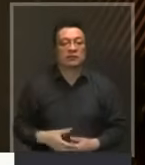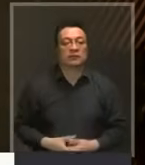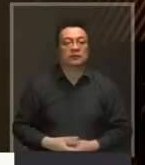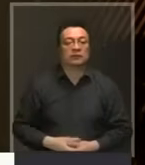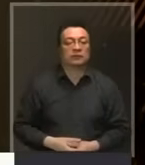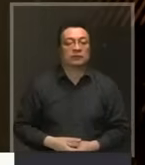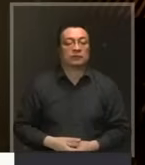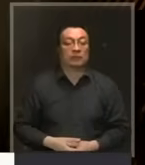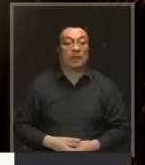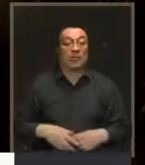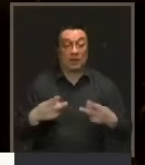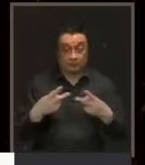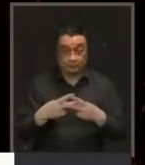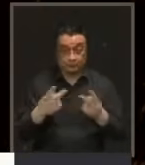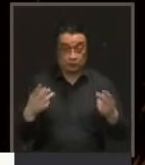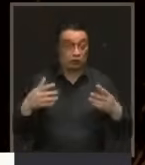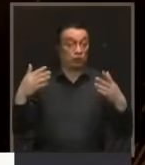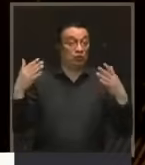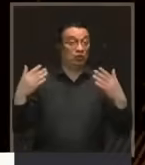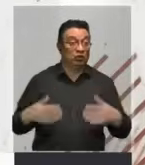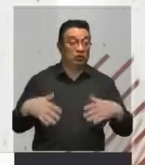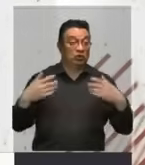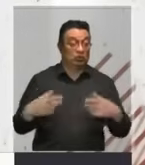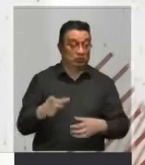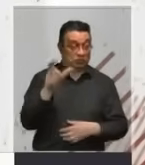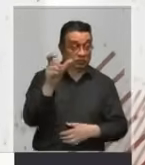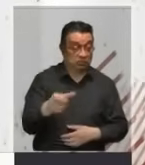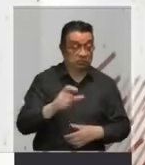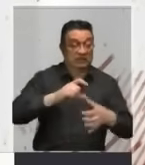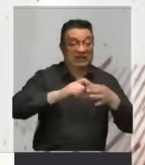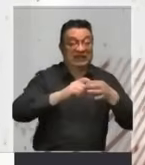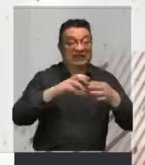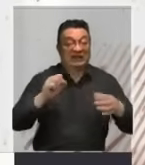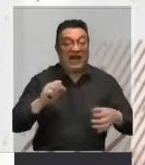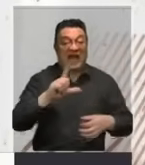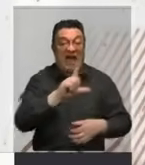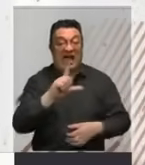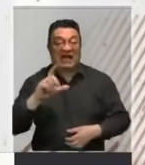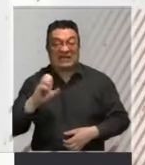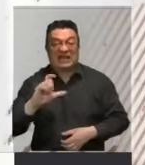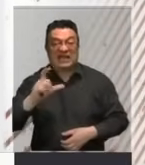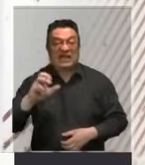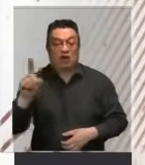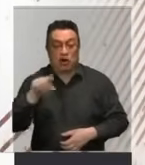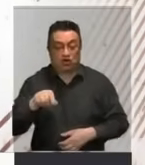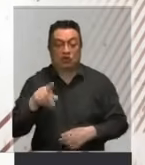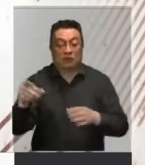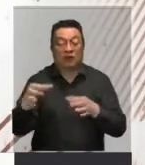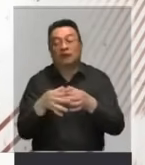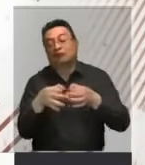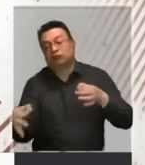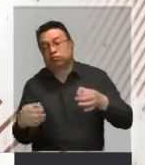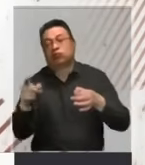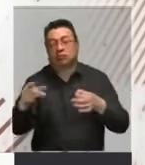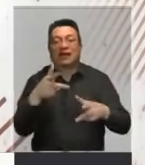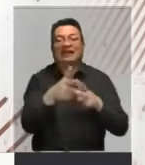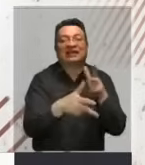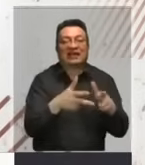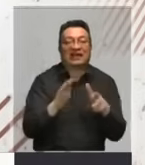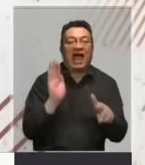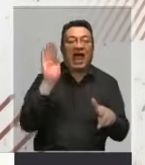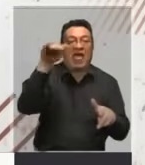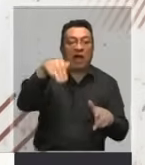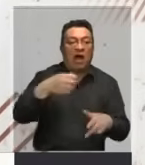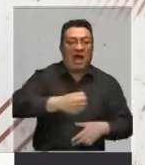Se los mostramos para dimensionar quiénes son los gallegos, brazo operativo del Tren de Aragua, una banda de sádicos y